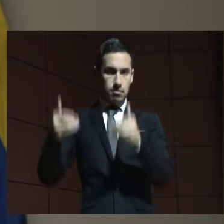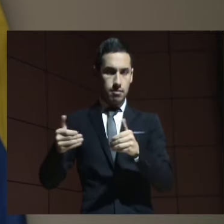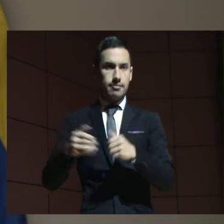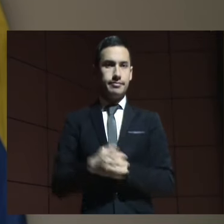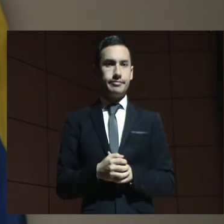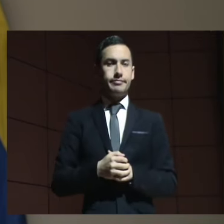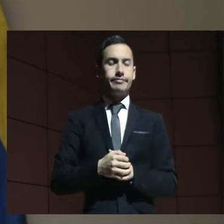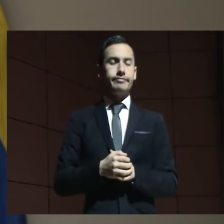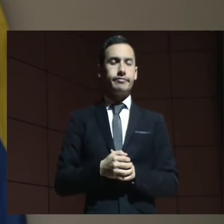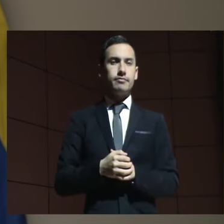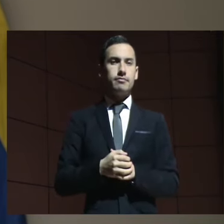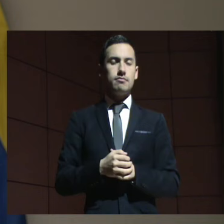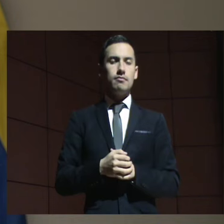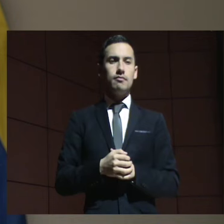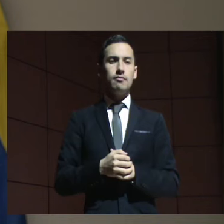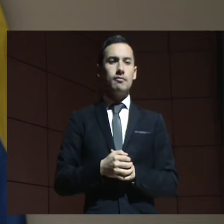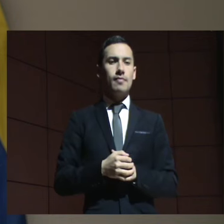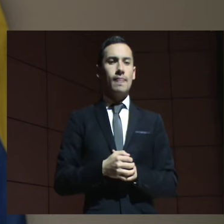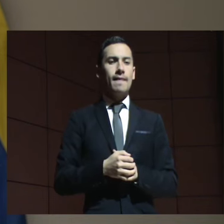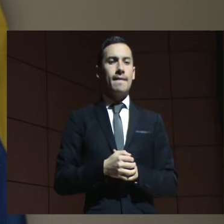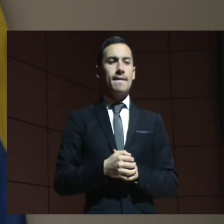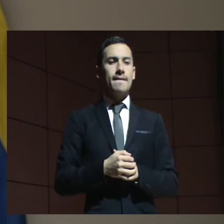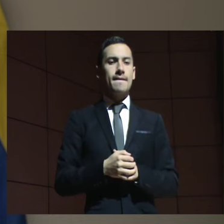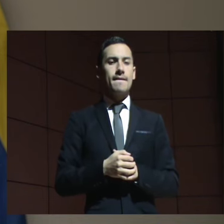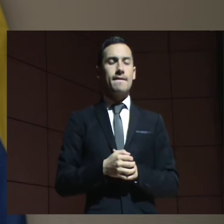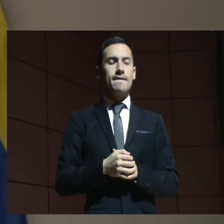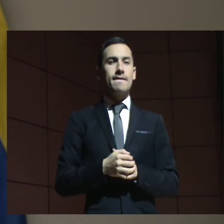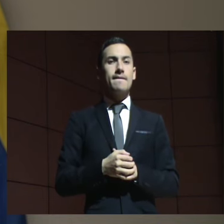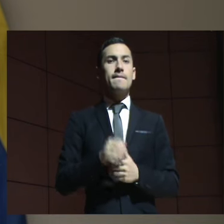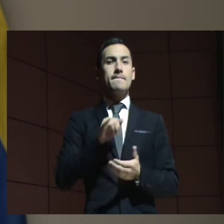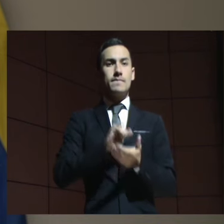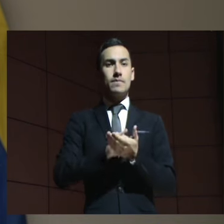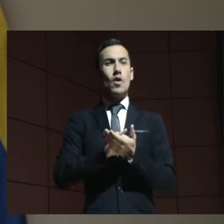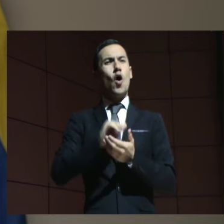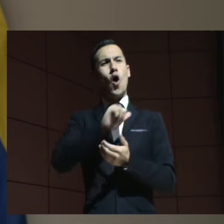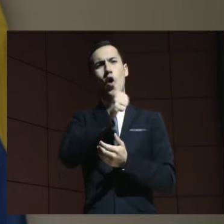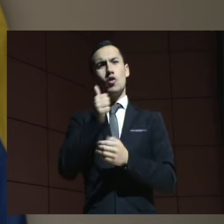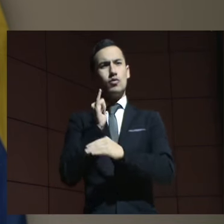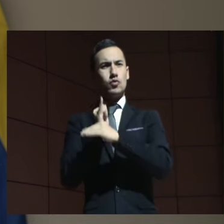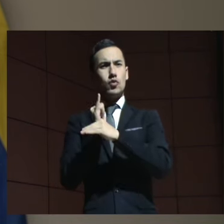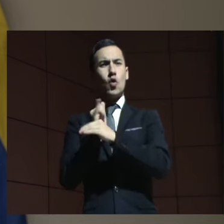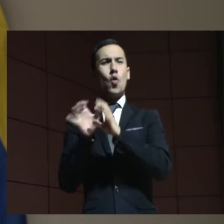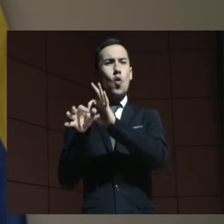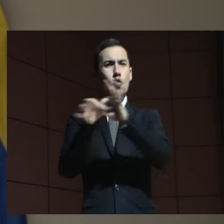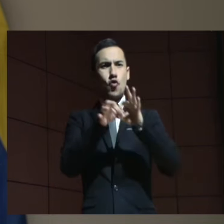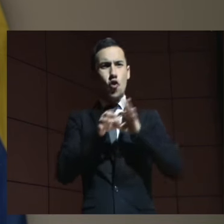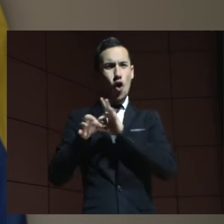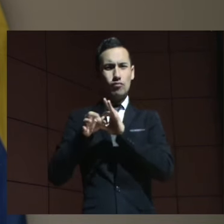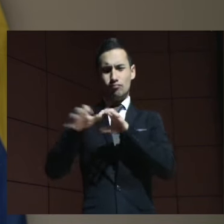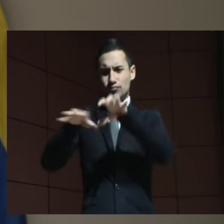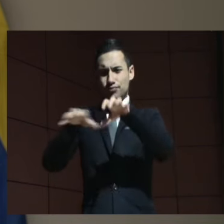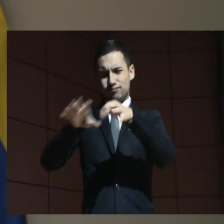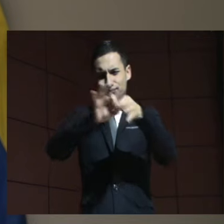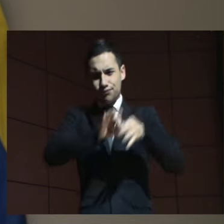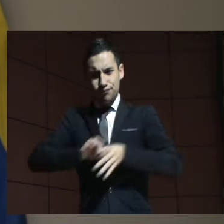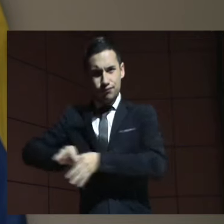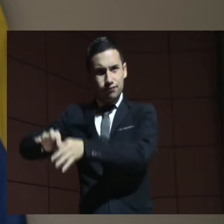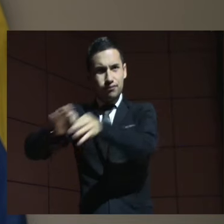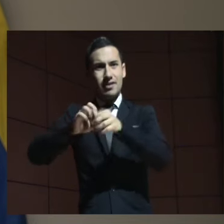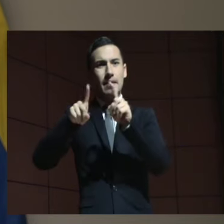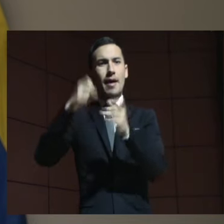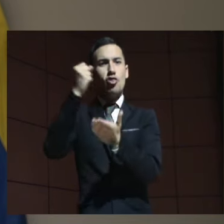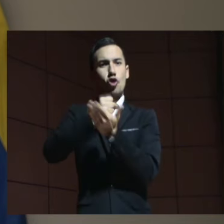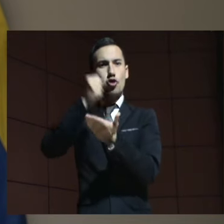con discapacidad. Y algo similar hemos realizado con la Unión Colegiada para el Notariado